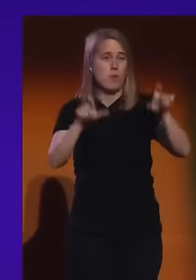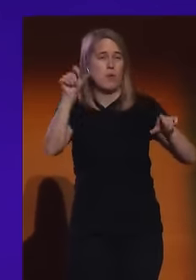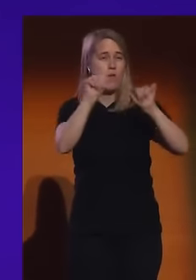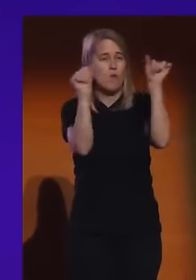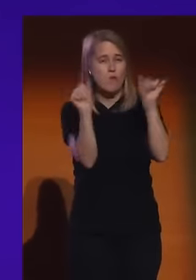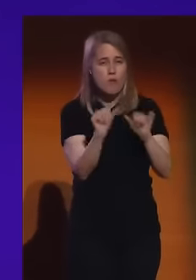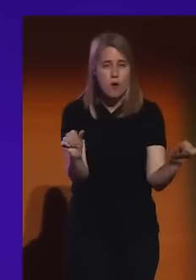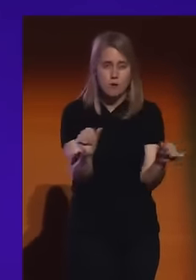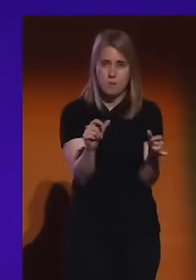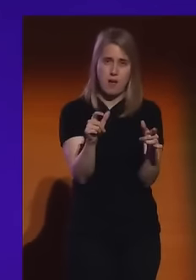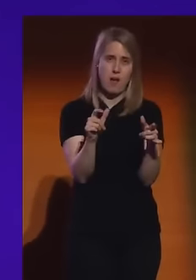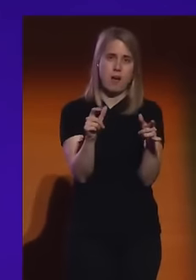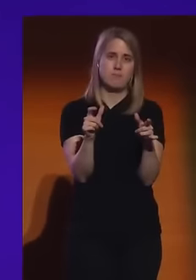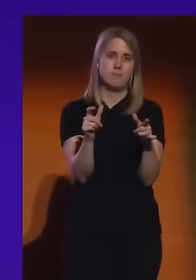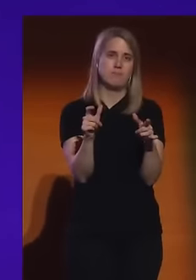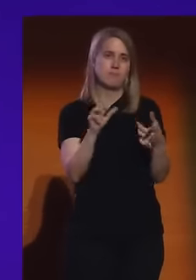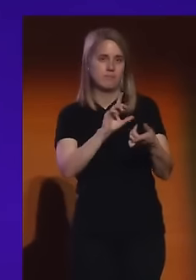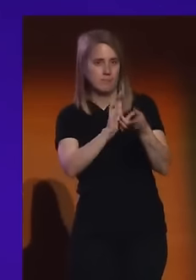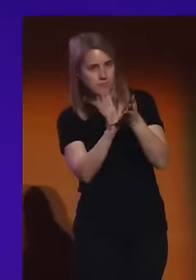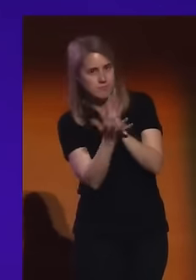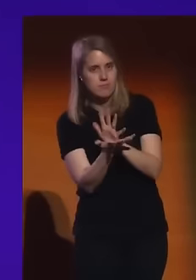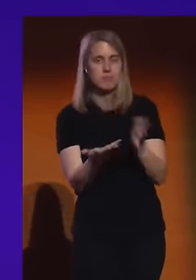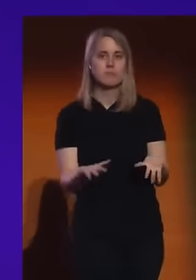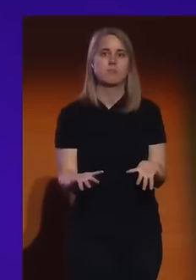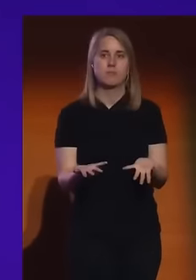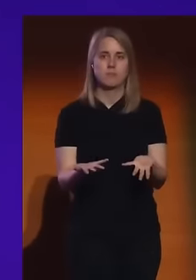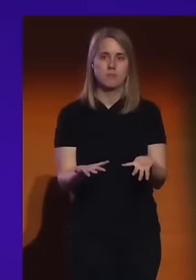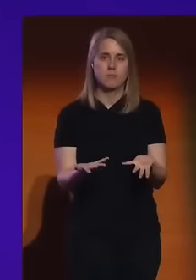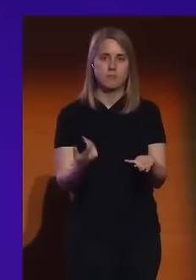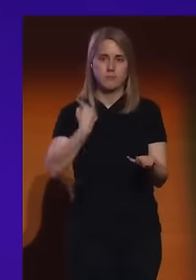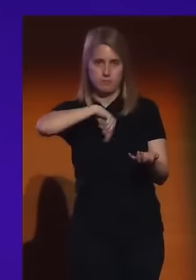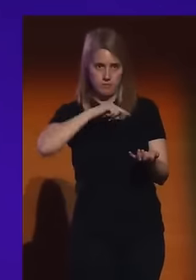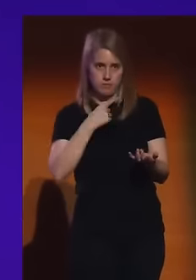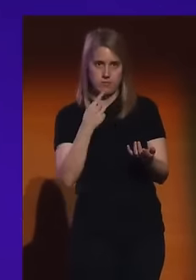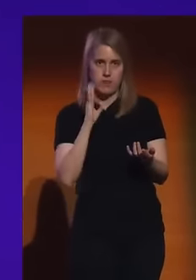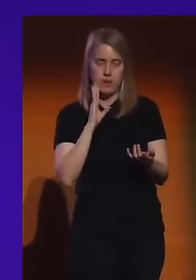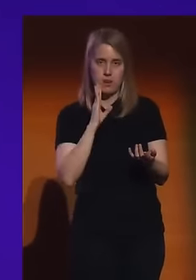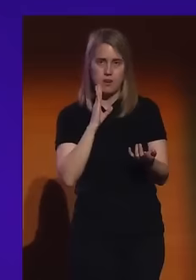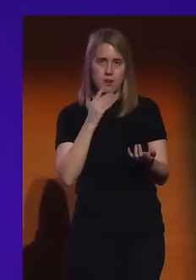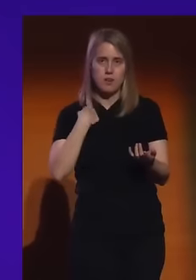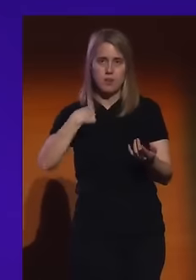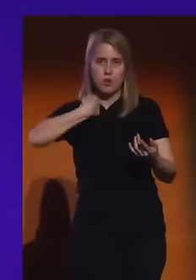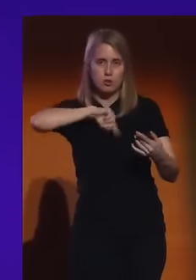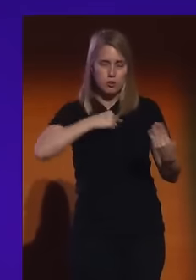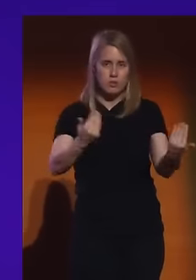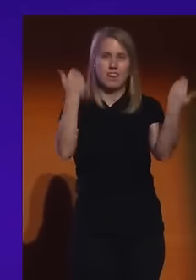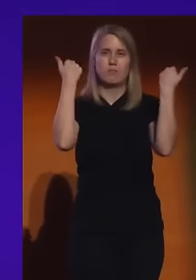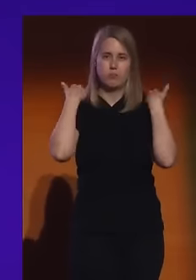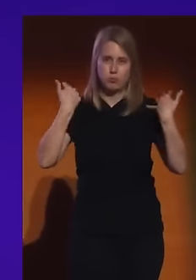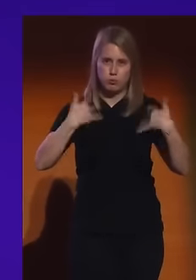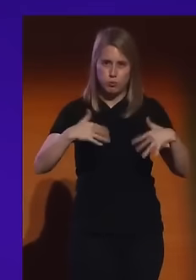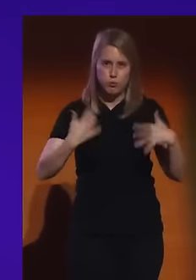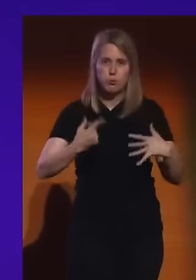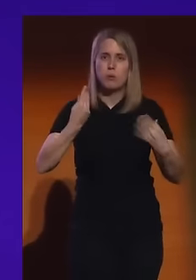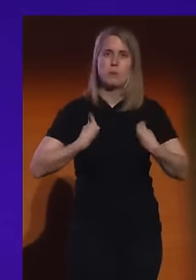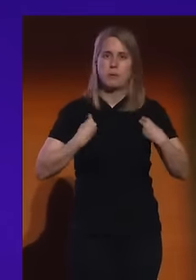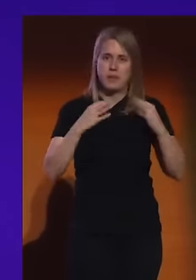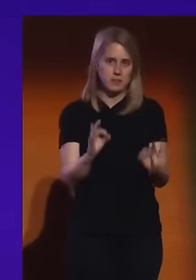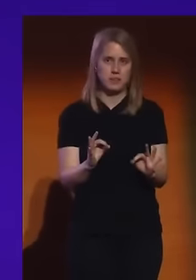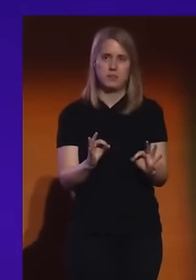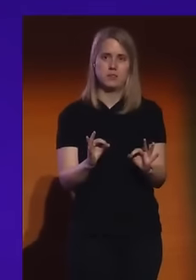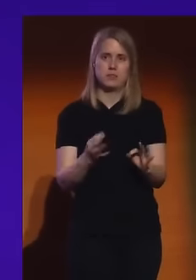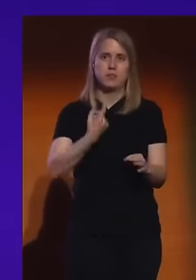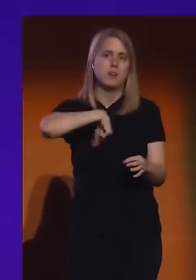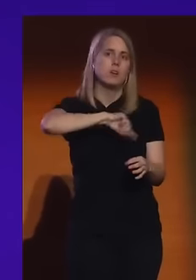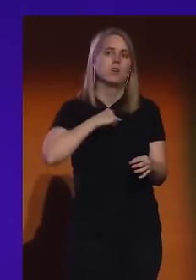mota batekin jtea hori guk seulo urkin bitzen dugu